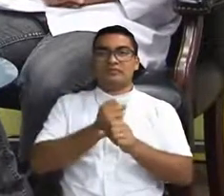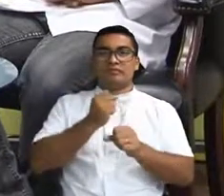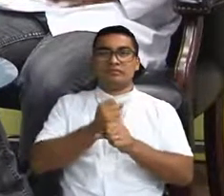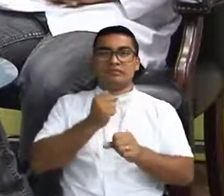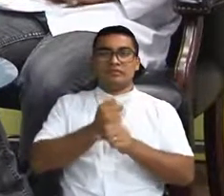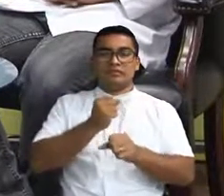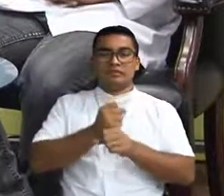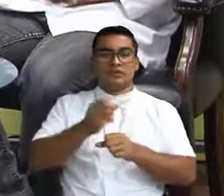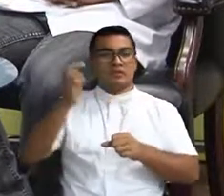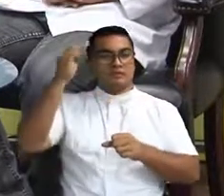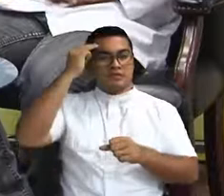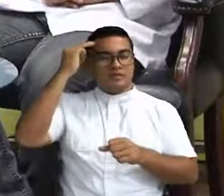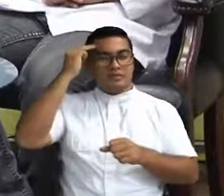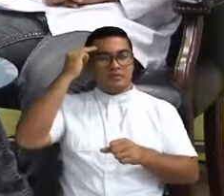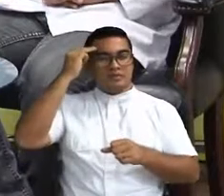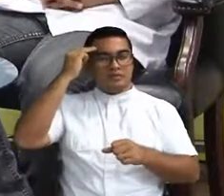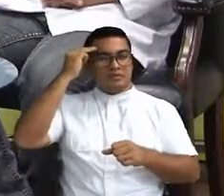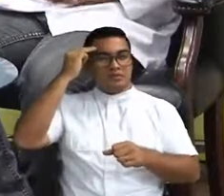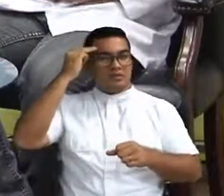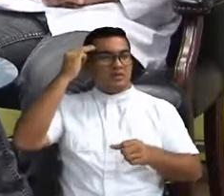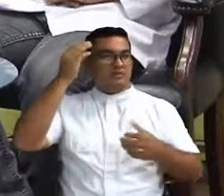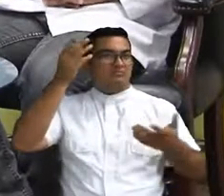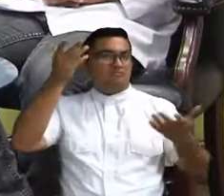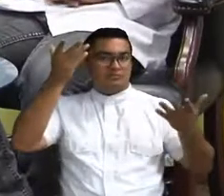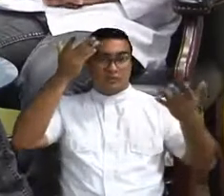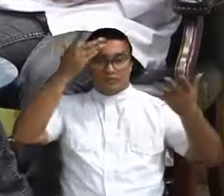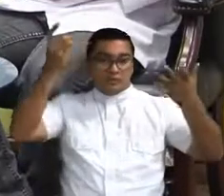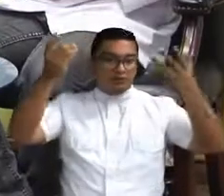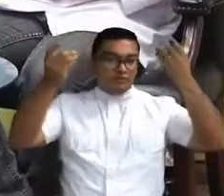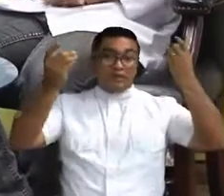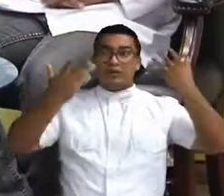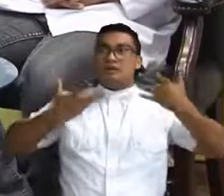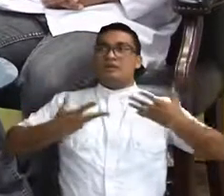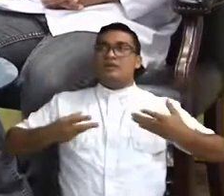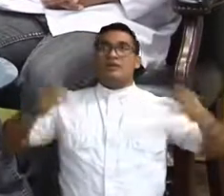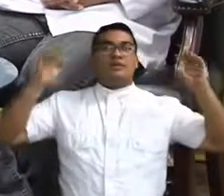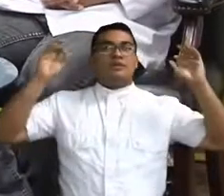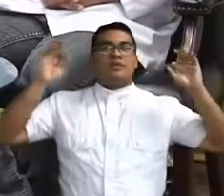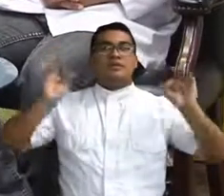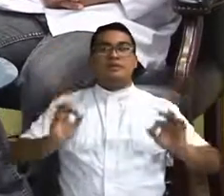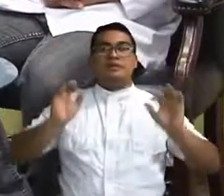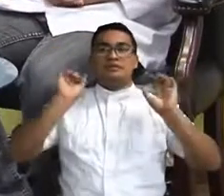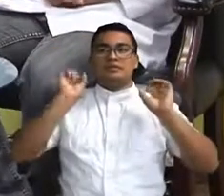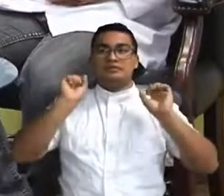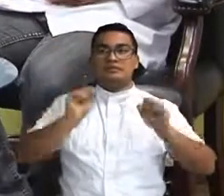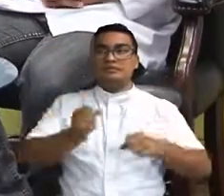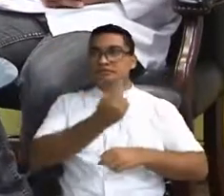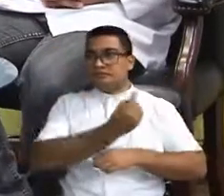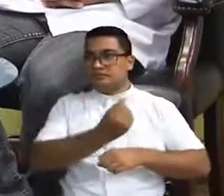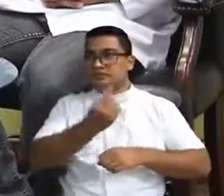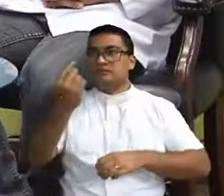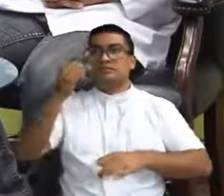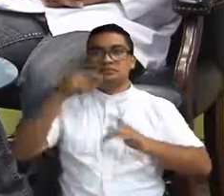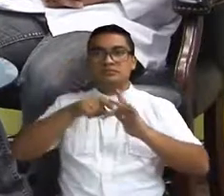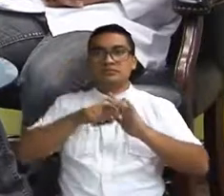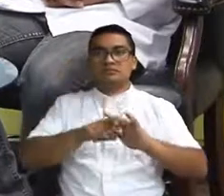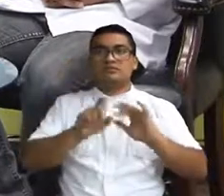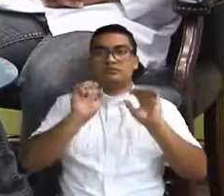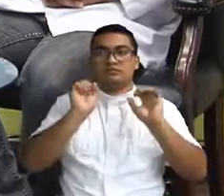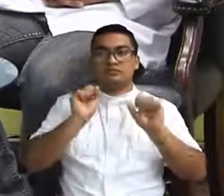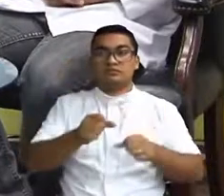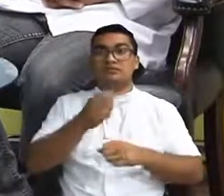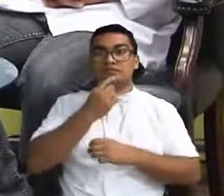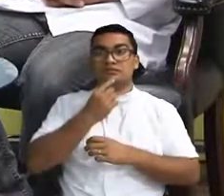eliminar todo lo que son estos tabúes, la gente va a acudir en más cantidad a las asistencias de lo que